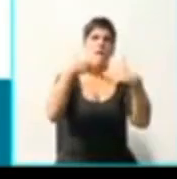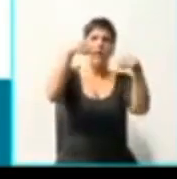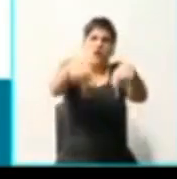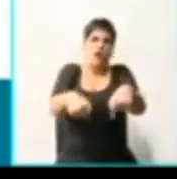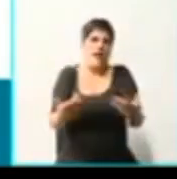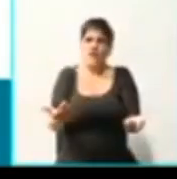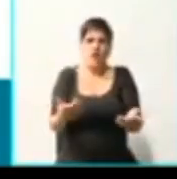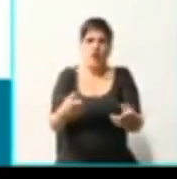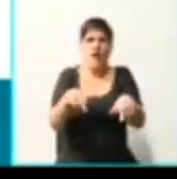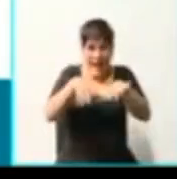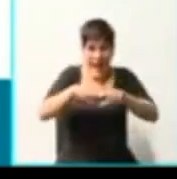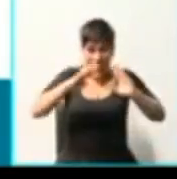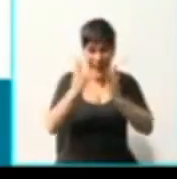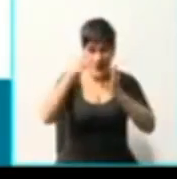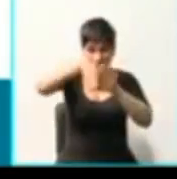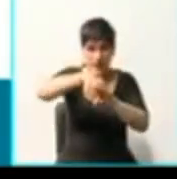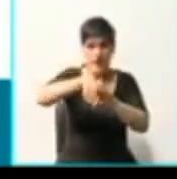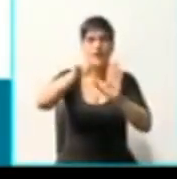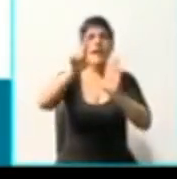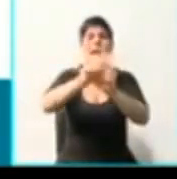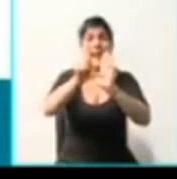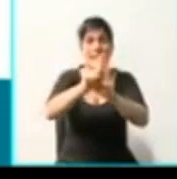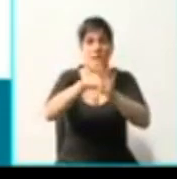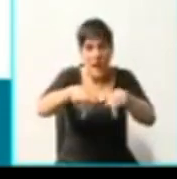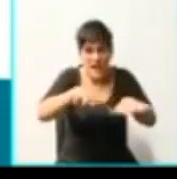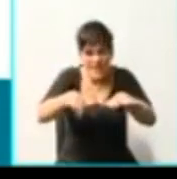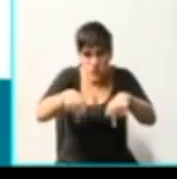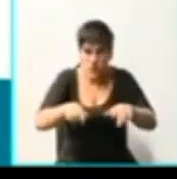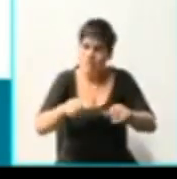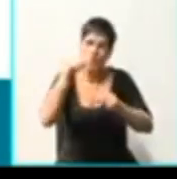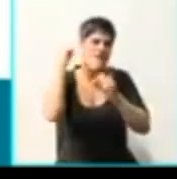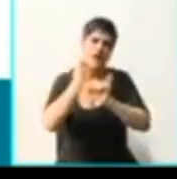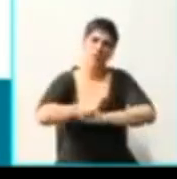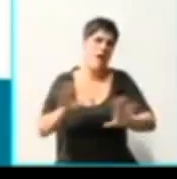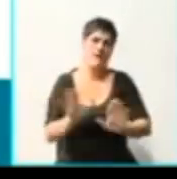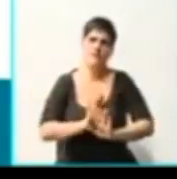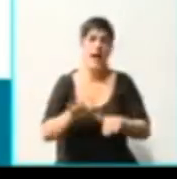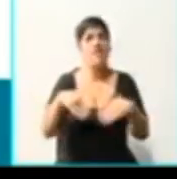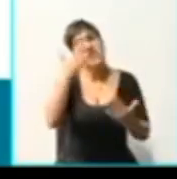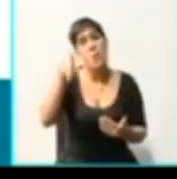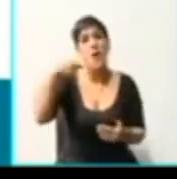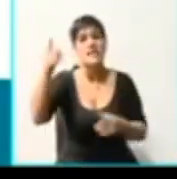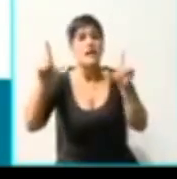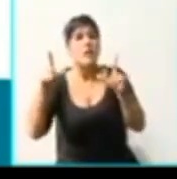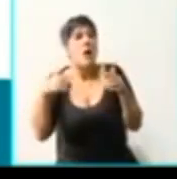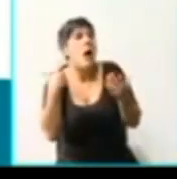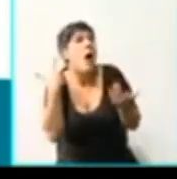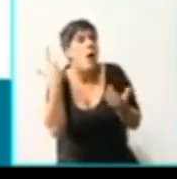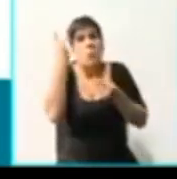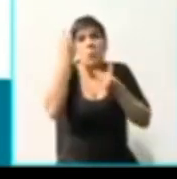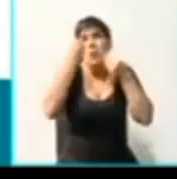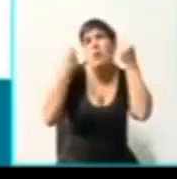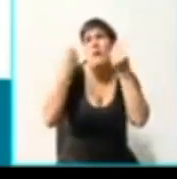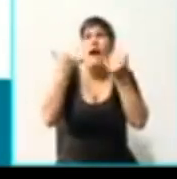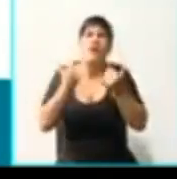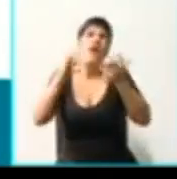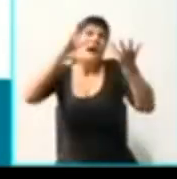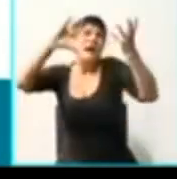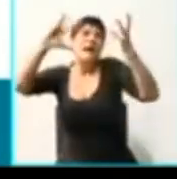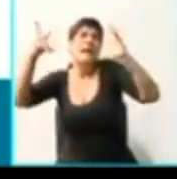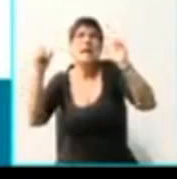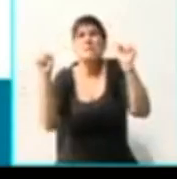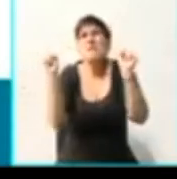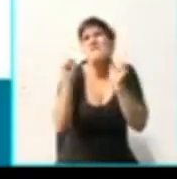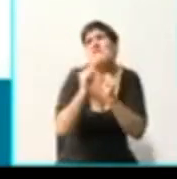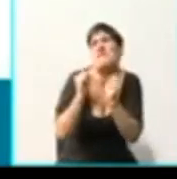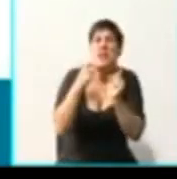acá, en el recinto, en este contexto. Entonces después no salgan por televisión preocupados por la ola polar,